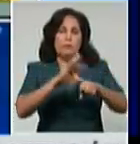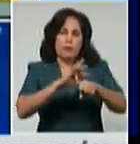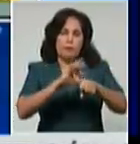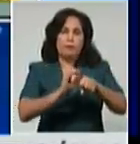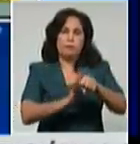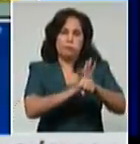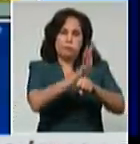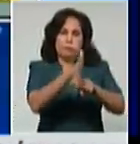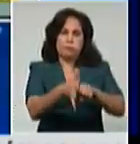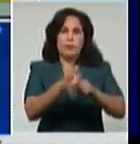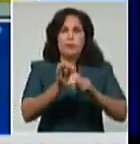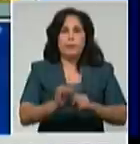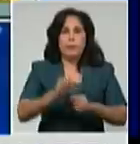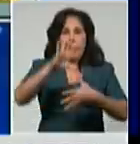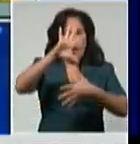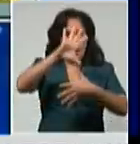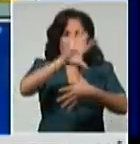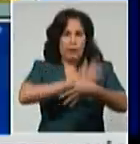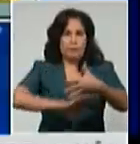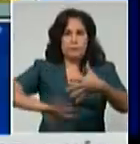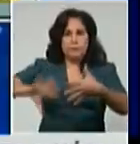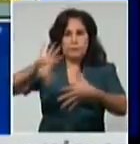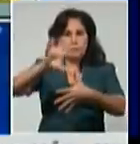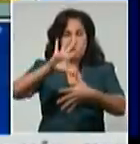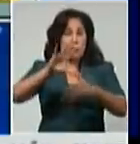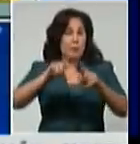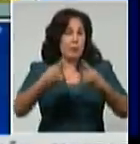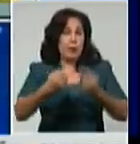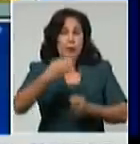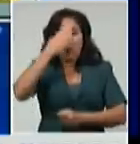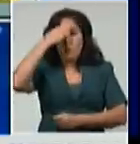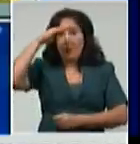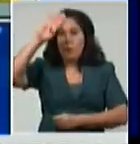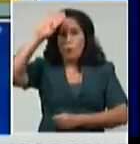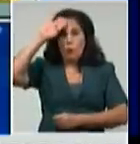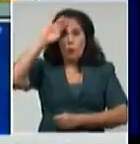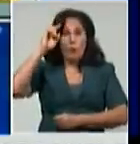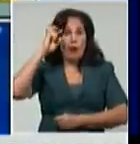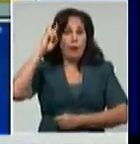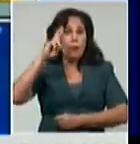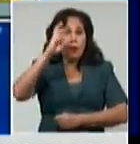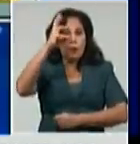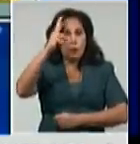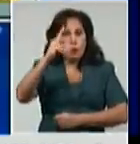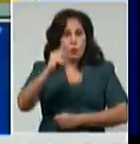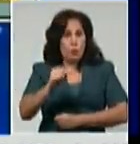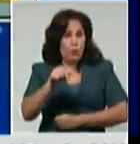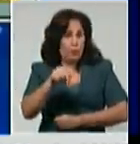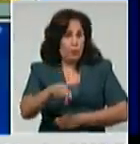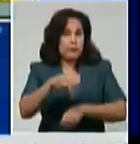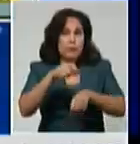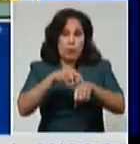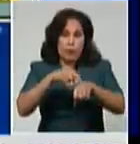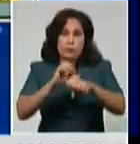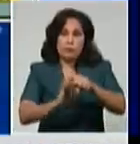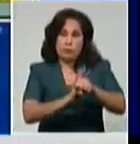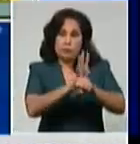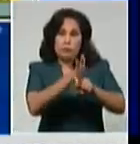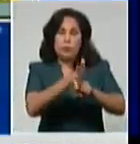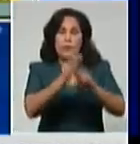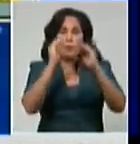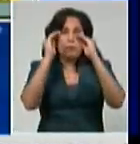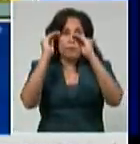afectados en nuestro país. Y en el caso de Cuba, con el número de casos que tiene confirmado, estamos hablando de